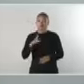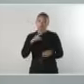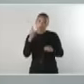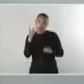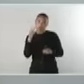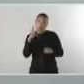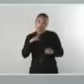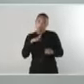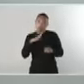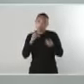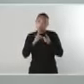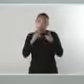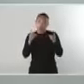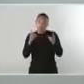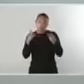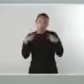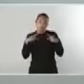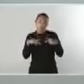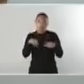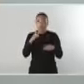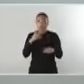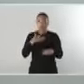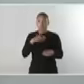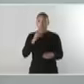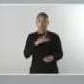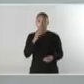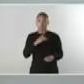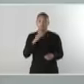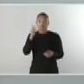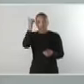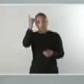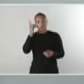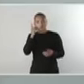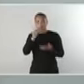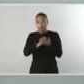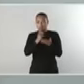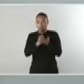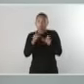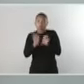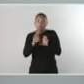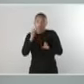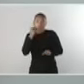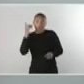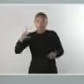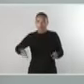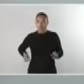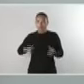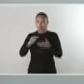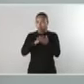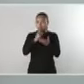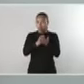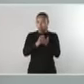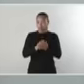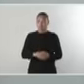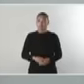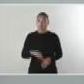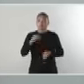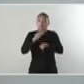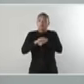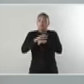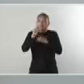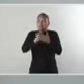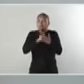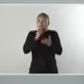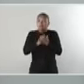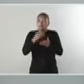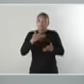están las fotos porque si tiene pavor la hormiga en Tamaulipas Cómo quiere gobernar Tamaulipas amigo tamaulipecos tiene